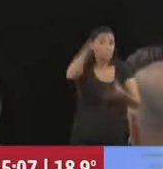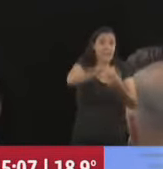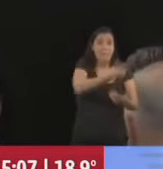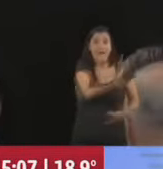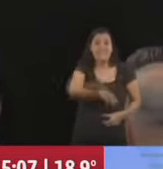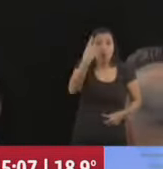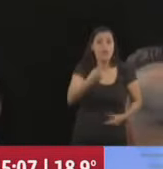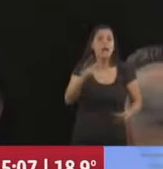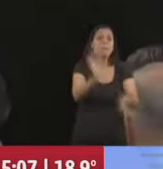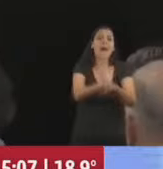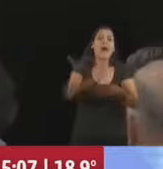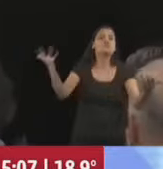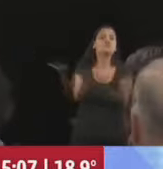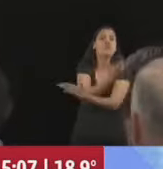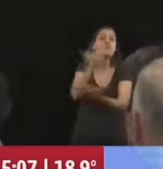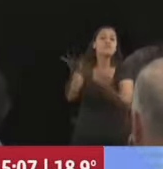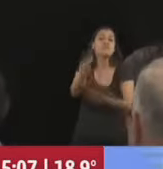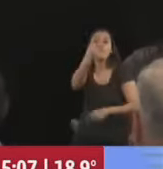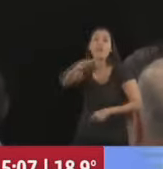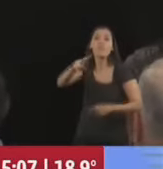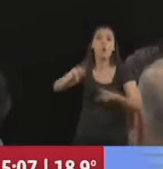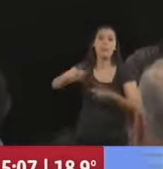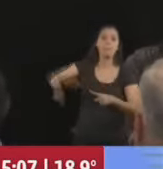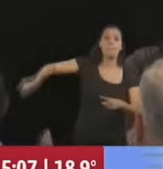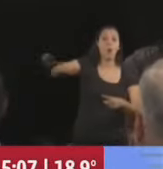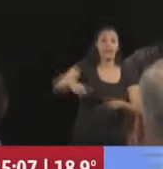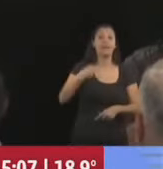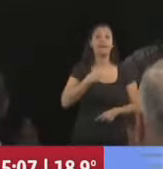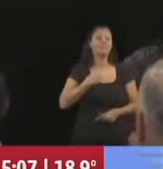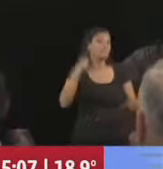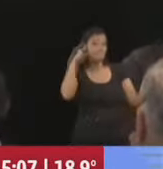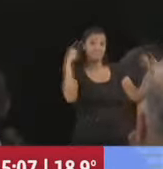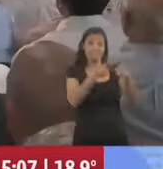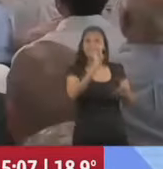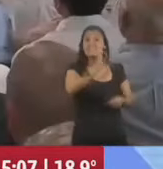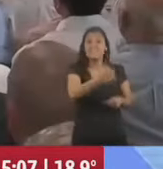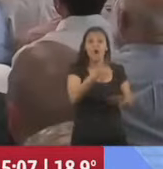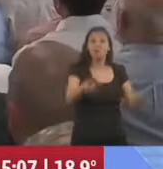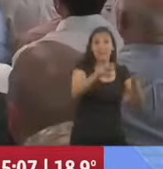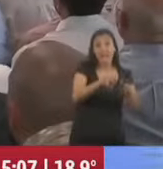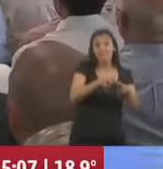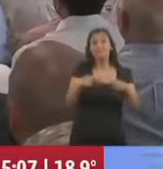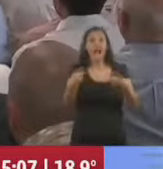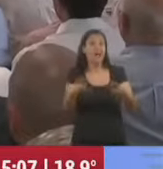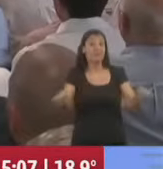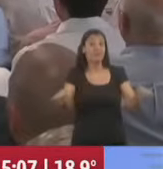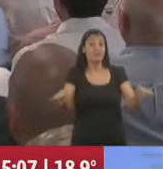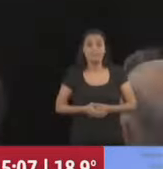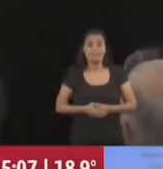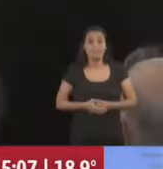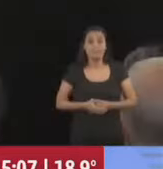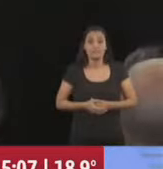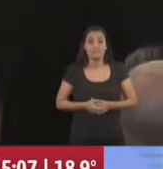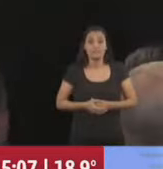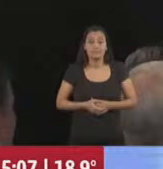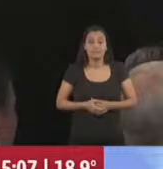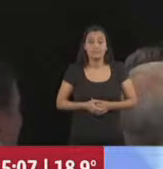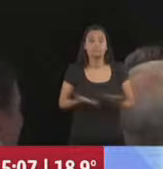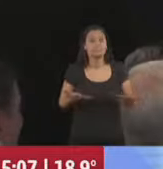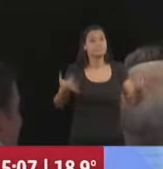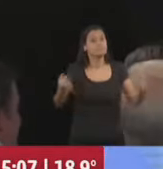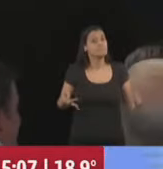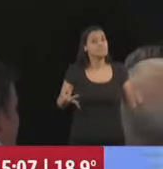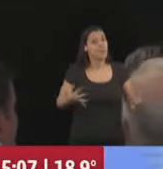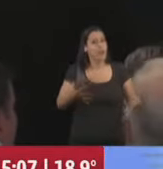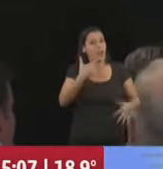es una provincia que tiene mucho empuje porque tiene un sector privado muy, pero muy fuerte y es una generadora permanente